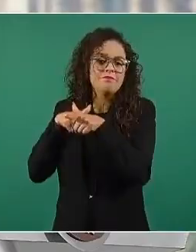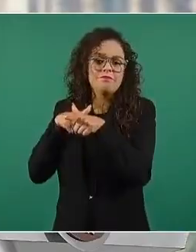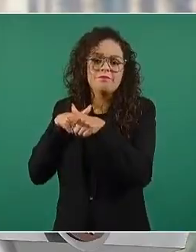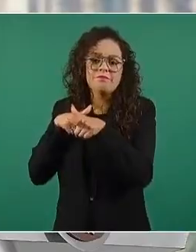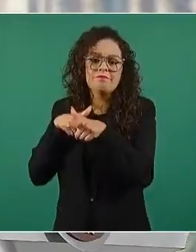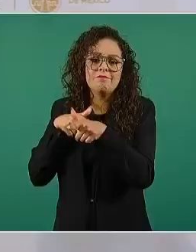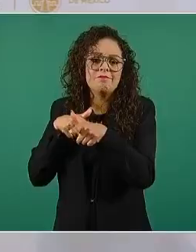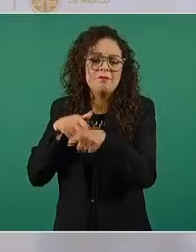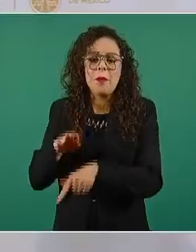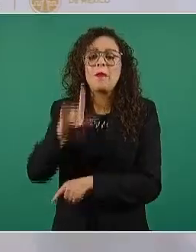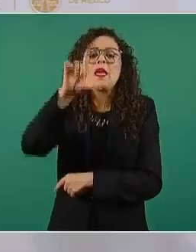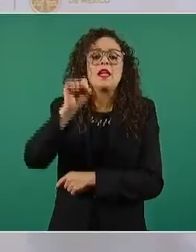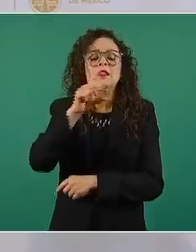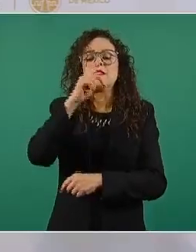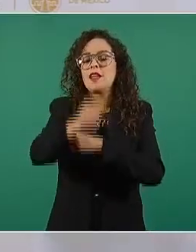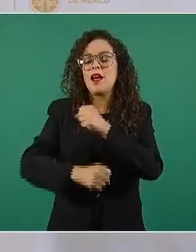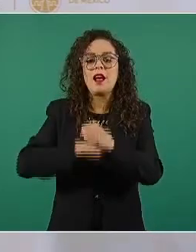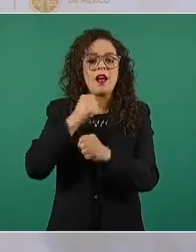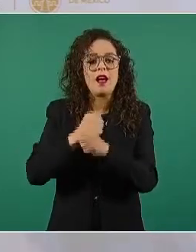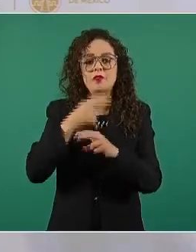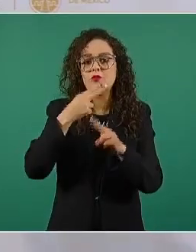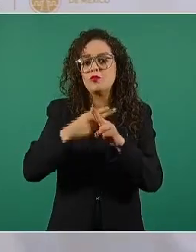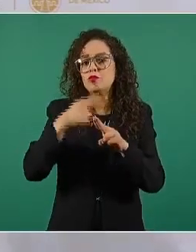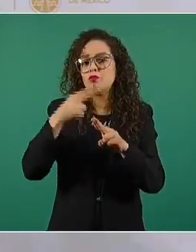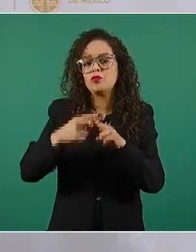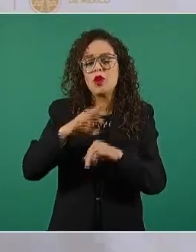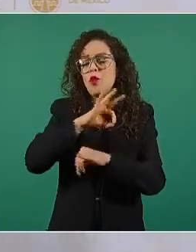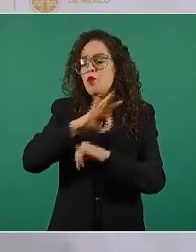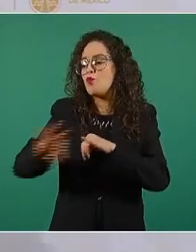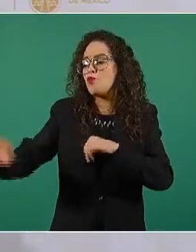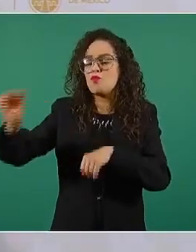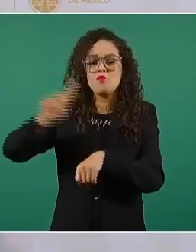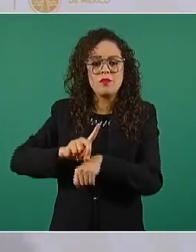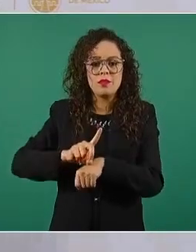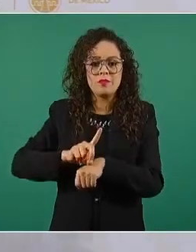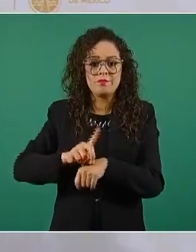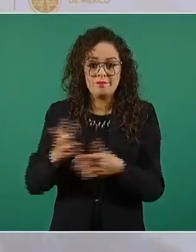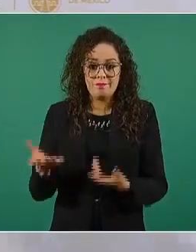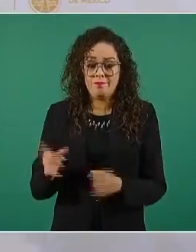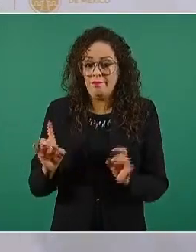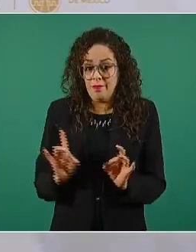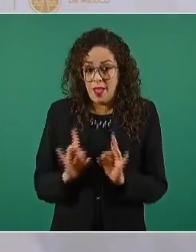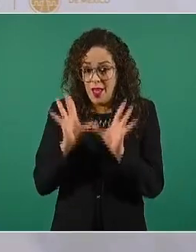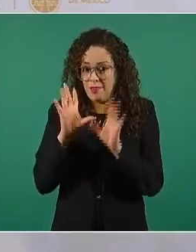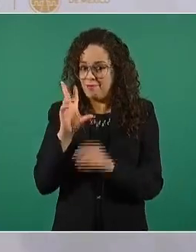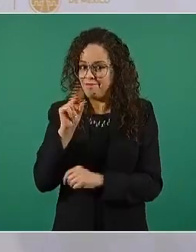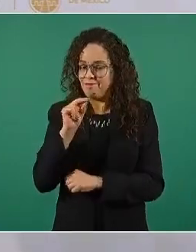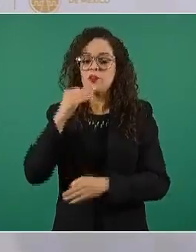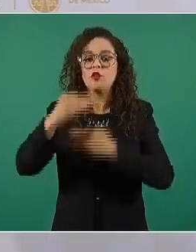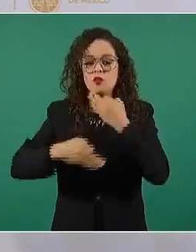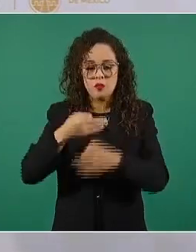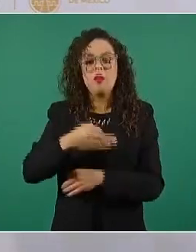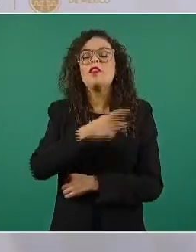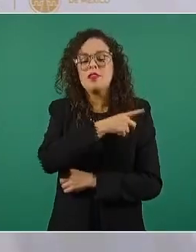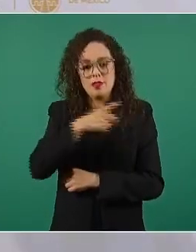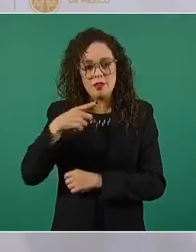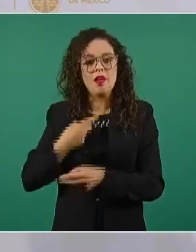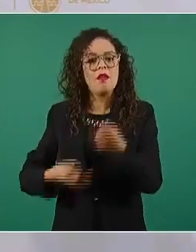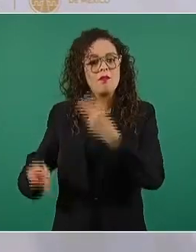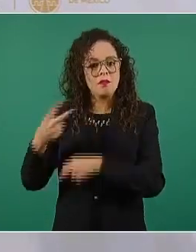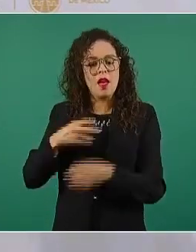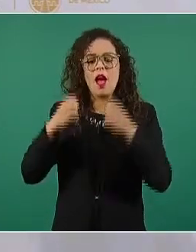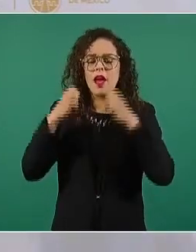el infinito. Así que nadie está aquí por accidente. Todos teníamos que estar aquí, cada uno de